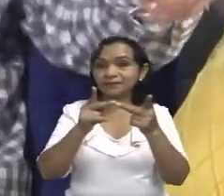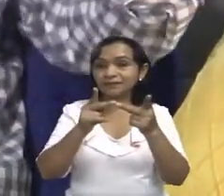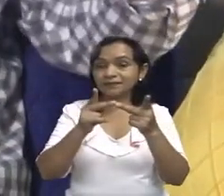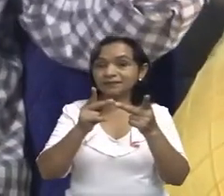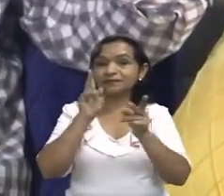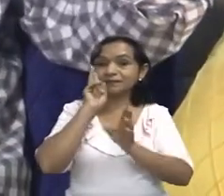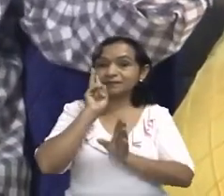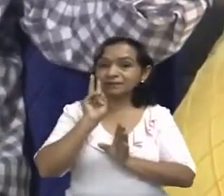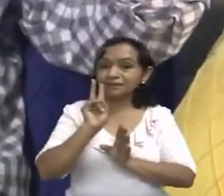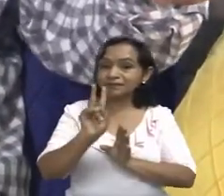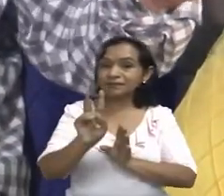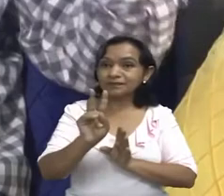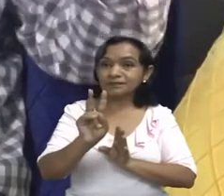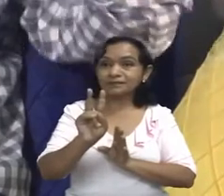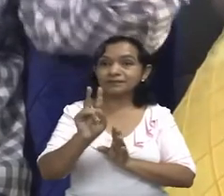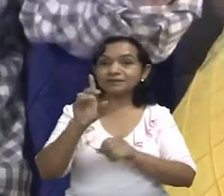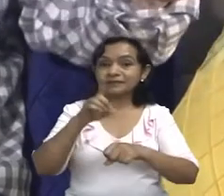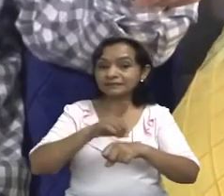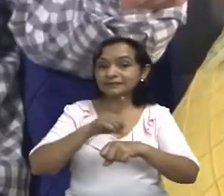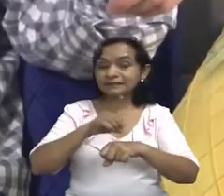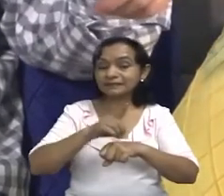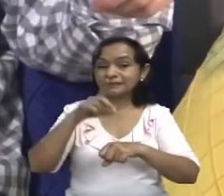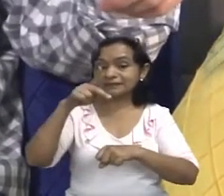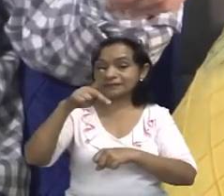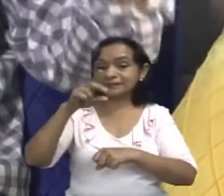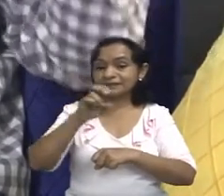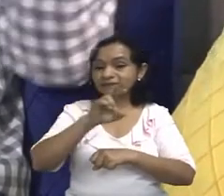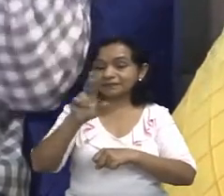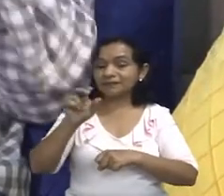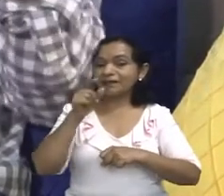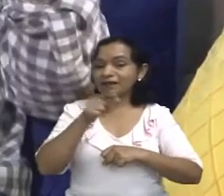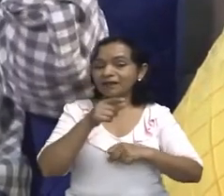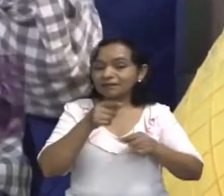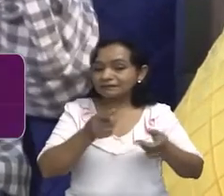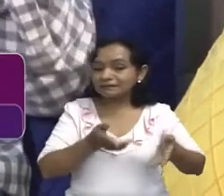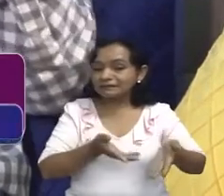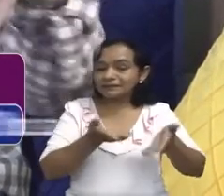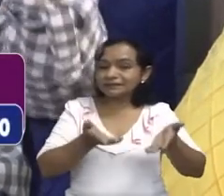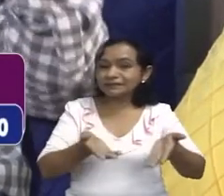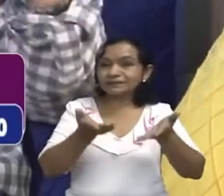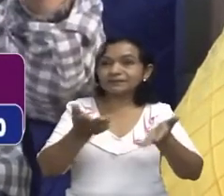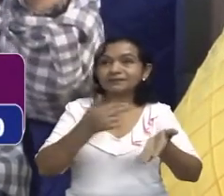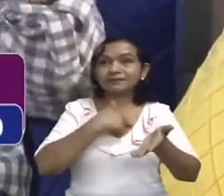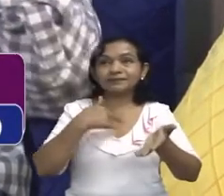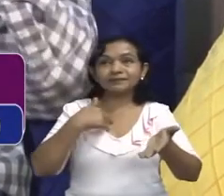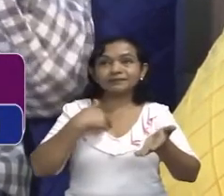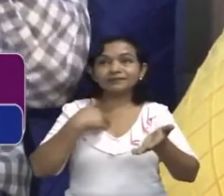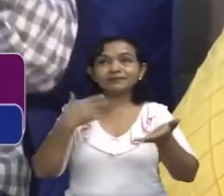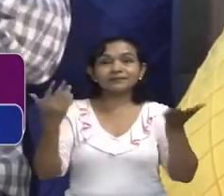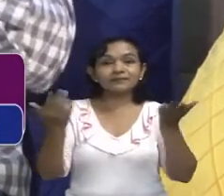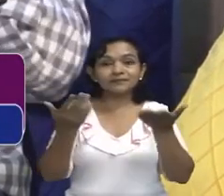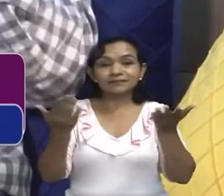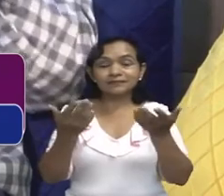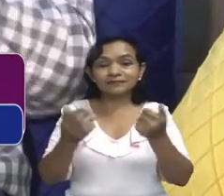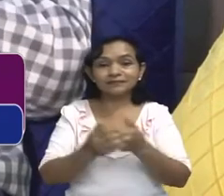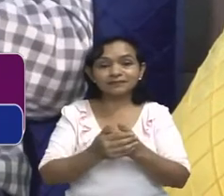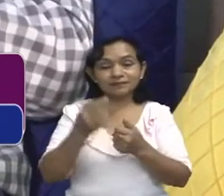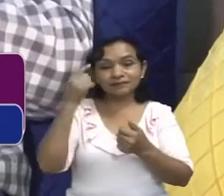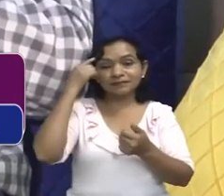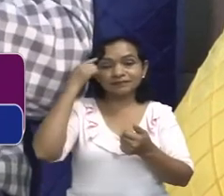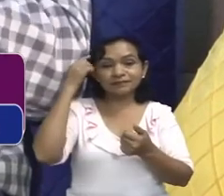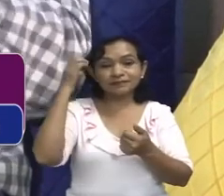vi la mano del doctor Porras, sí, ¿verdad? Ahí vi la mano de Gustavo. Y la vi ahí y sé que es cierto, pues. Y yo creo que